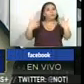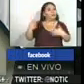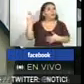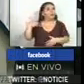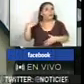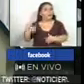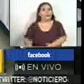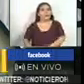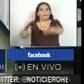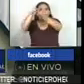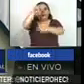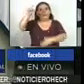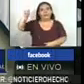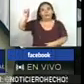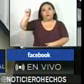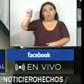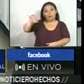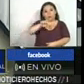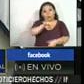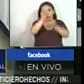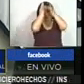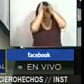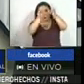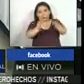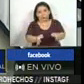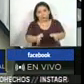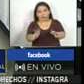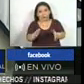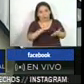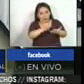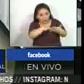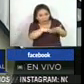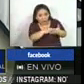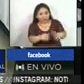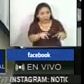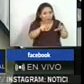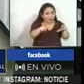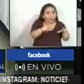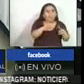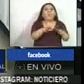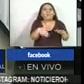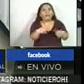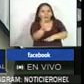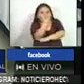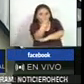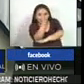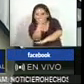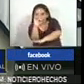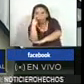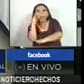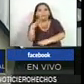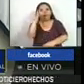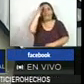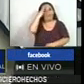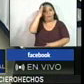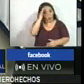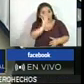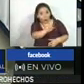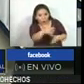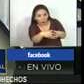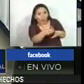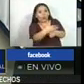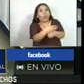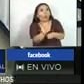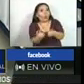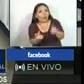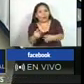determinado, siempre han decidido ellos que sean por banderas separadas, precisamente para mantener la identidad de cada uno de los